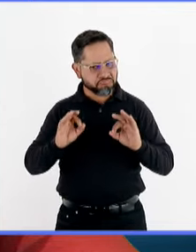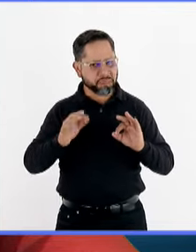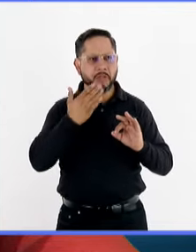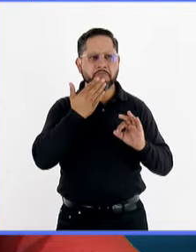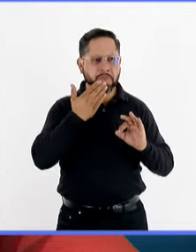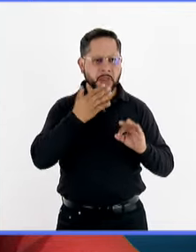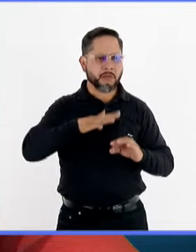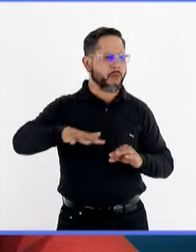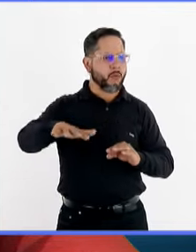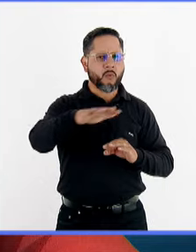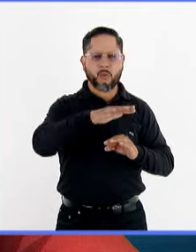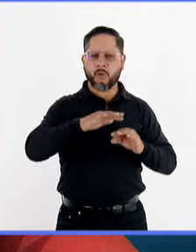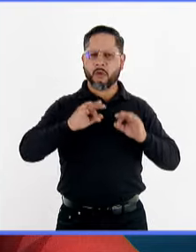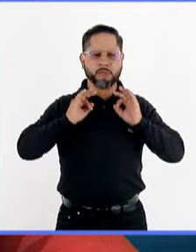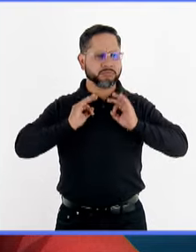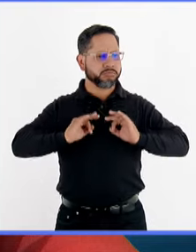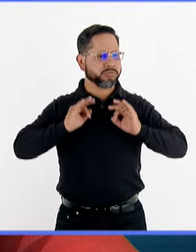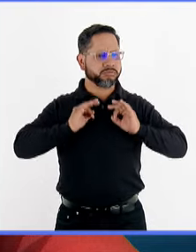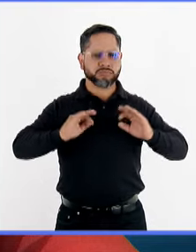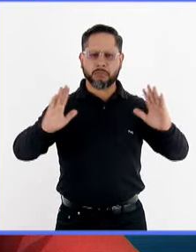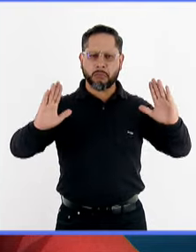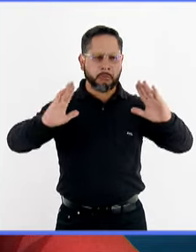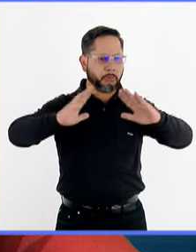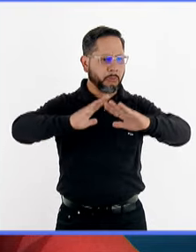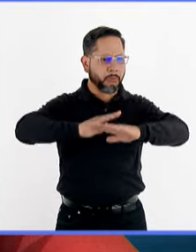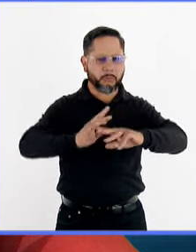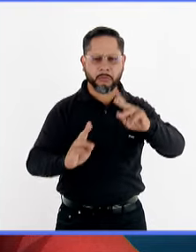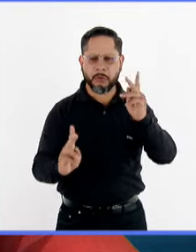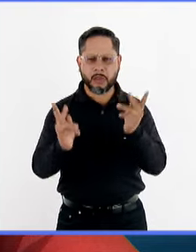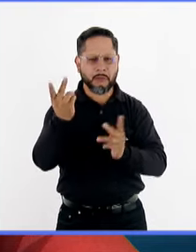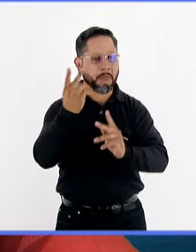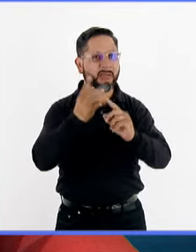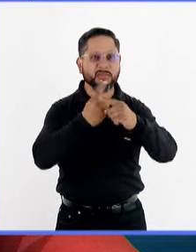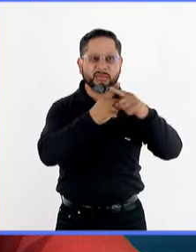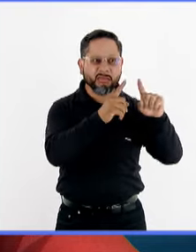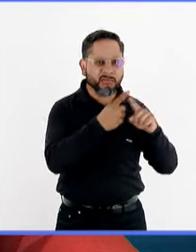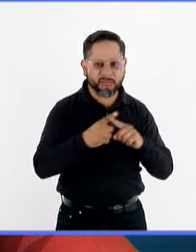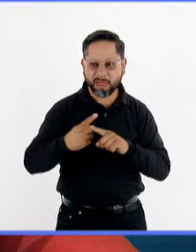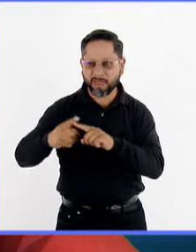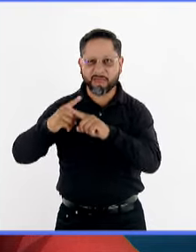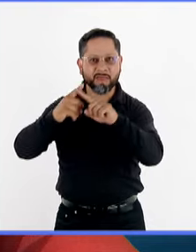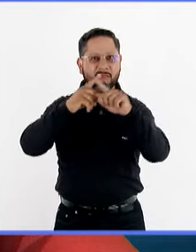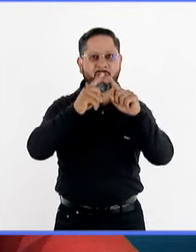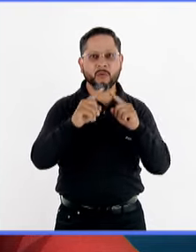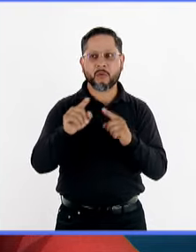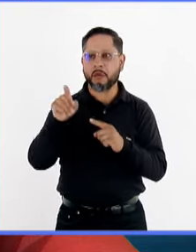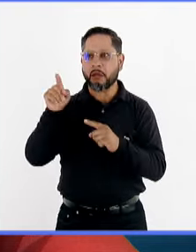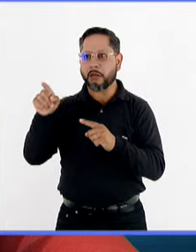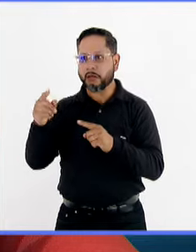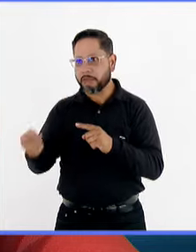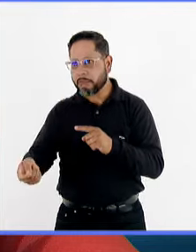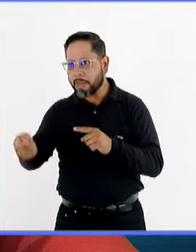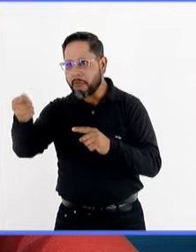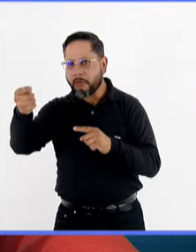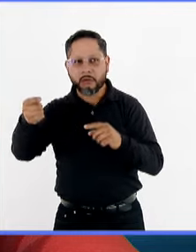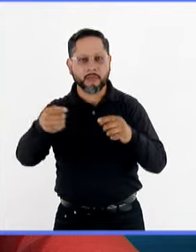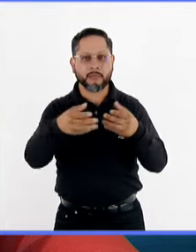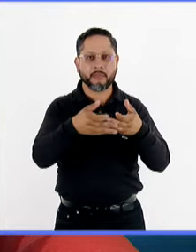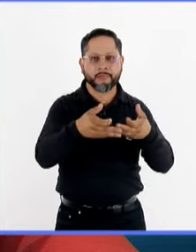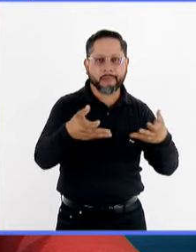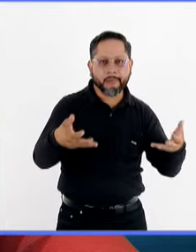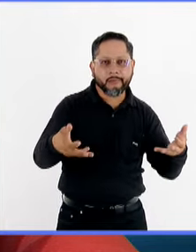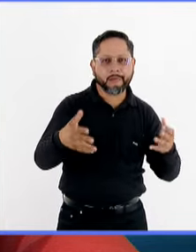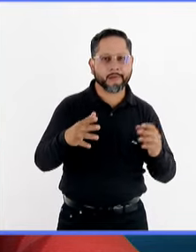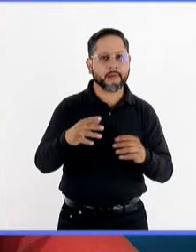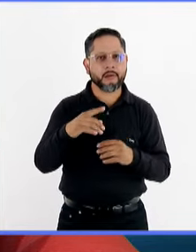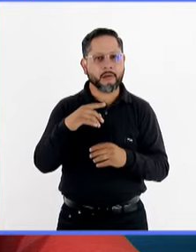características que tiene Ciudad Universitaria, cuando la diversidad de plantas y especies provienen de distintos orígenes, distintas tierras,